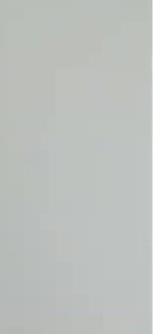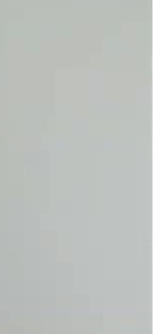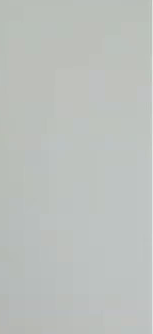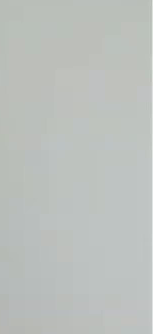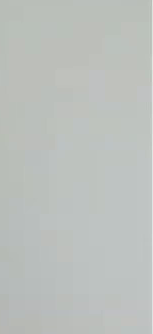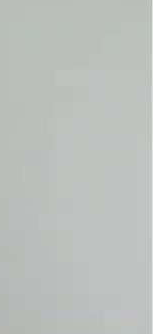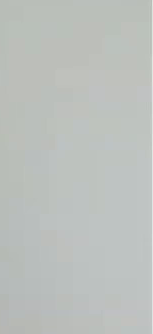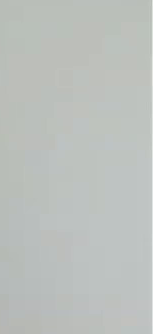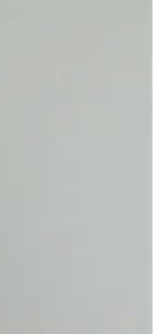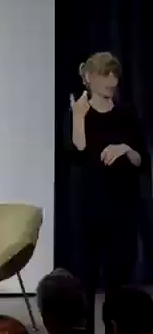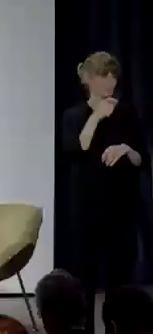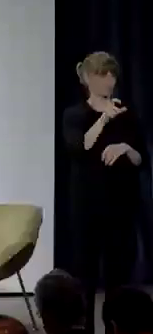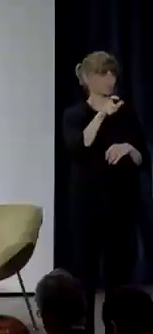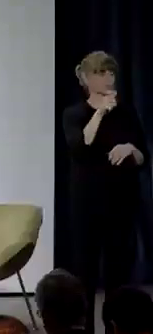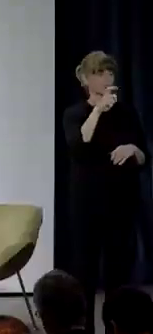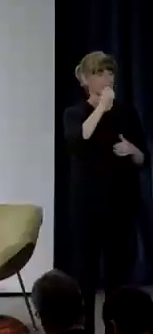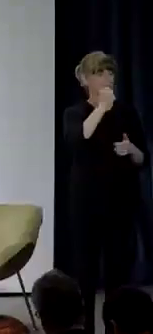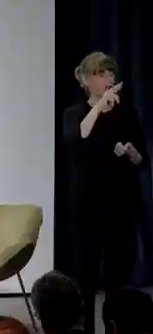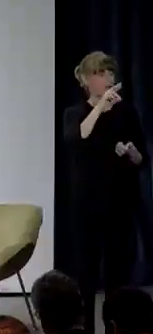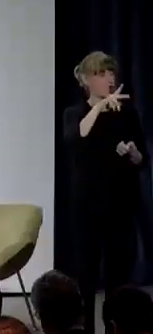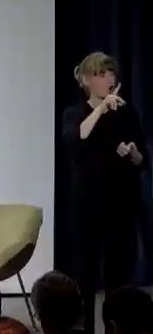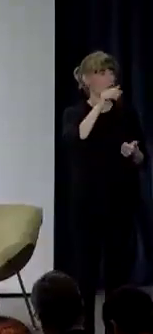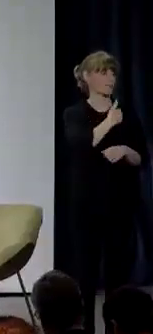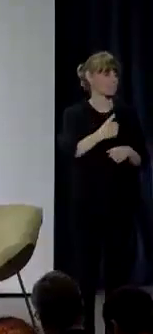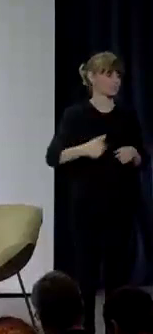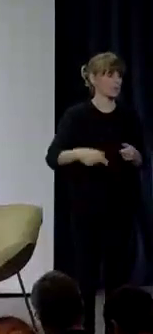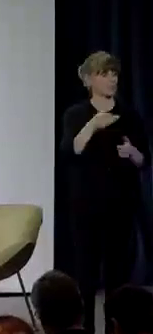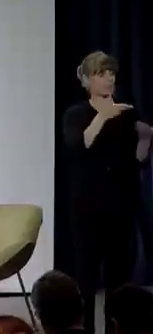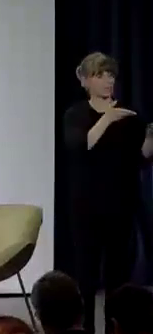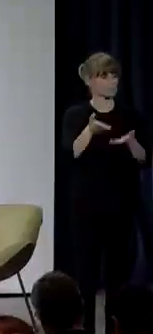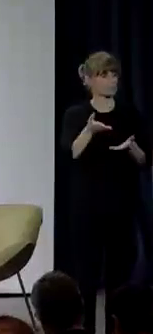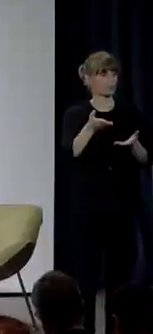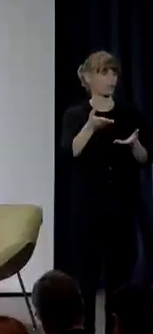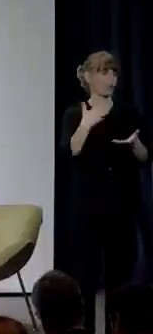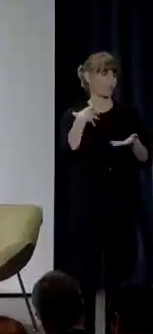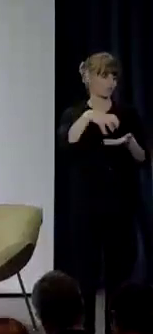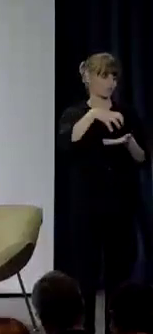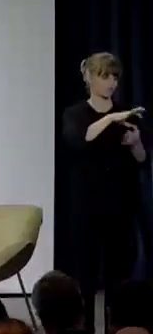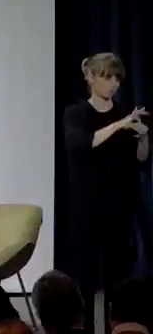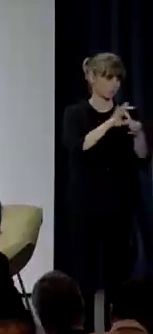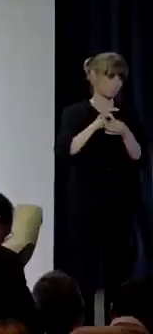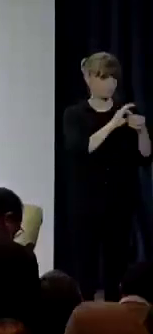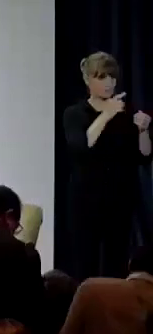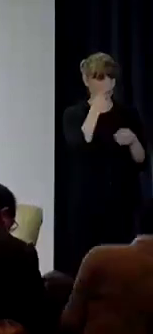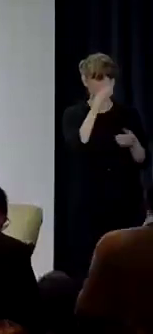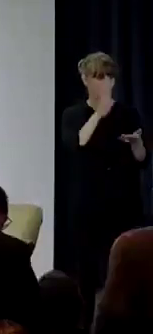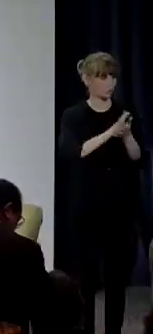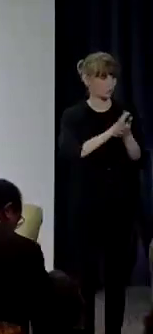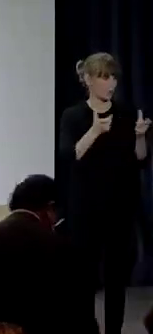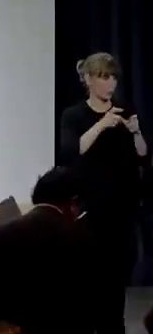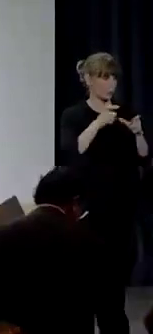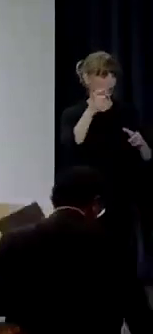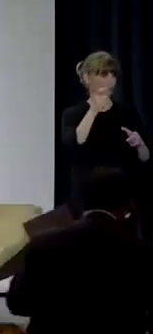que nos ha enviado Carol Roach, presidente del grupo asesor de múltiples partes interesadas del Foro